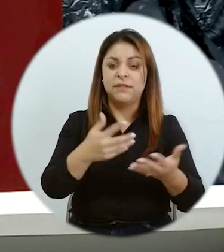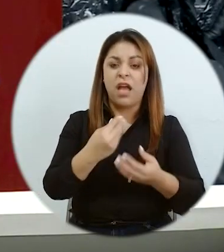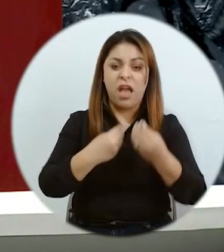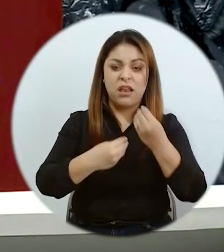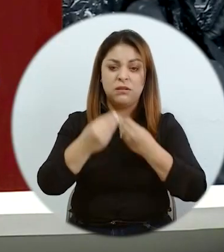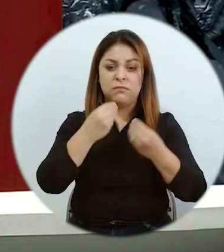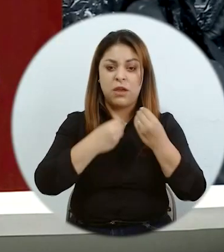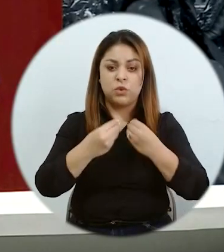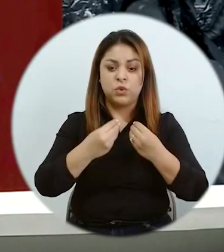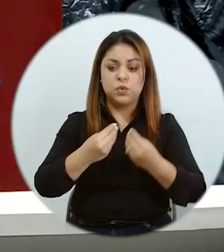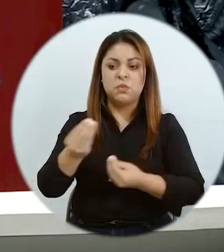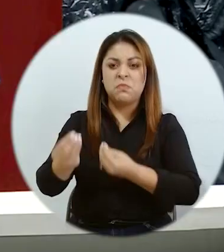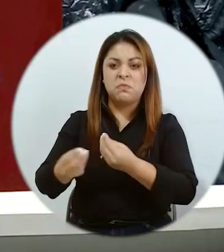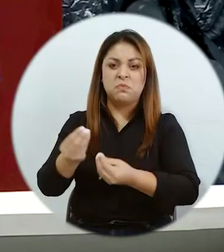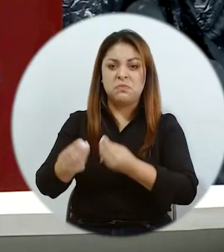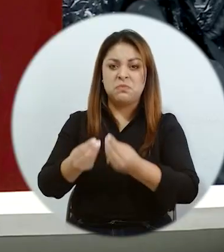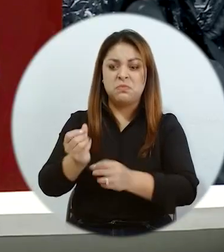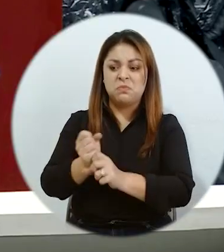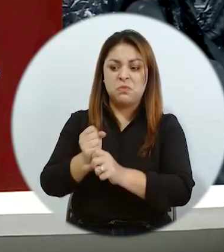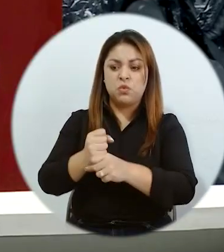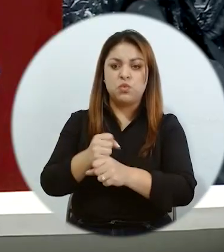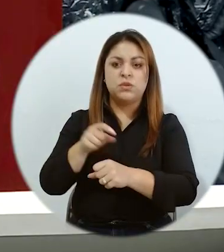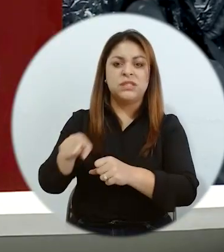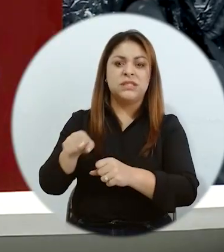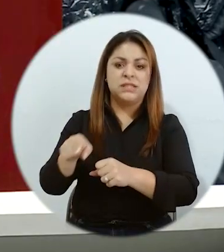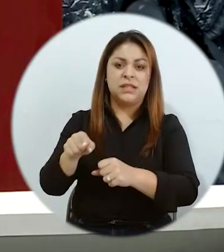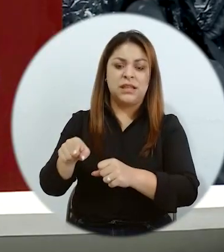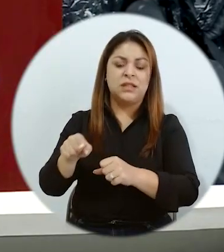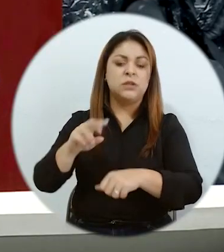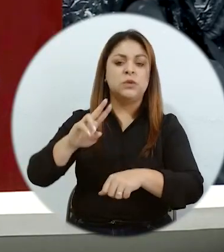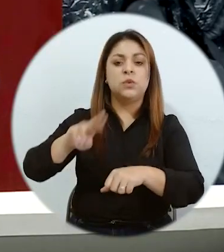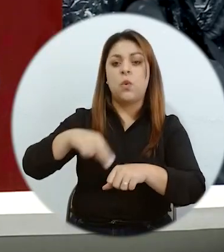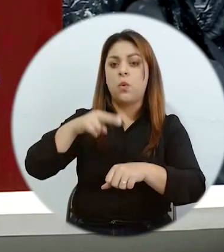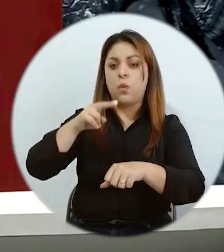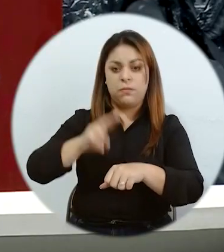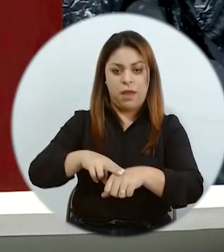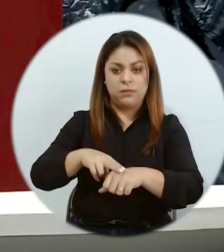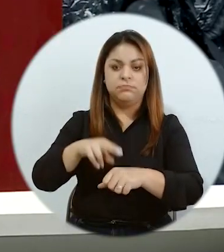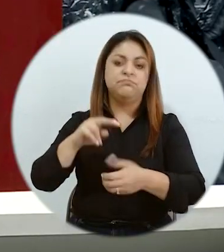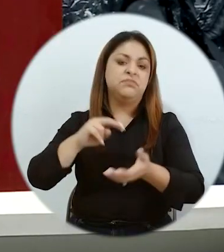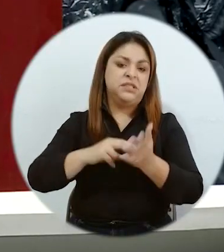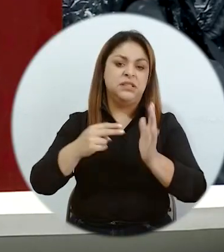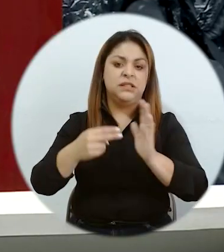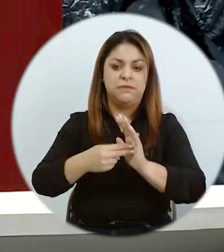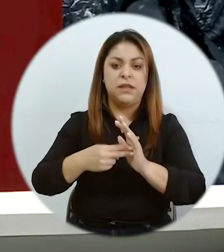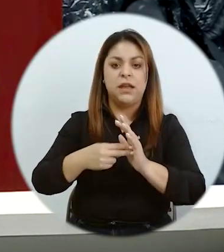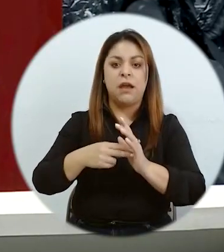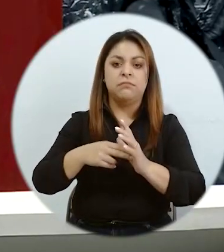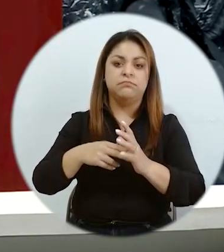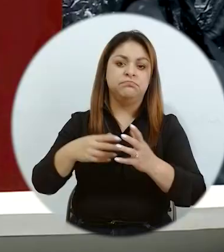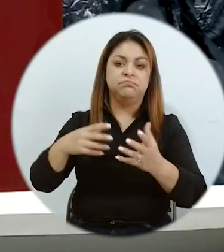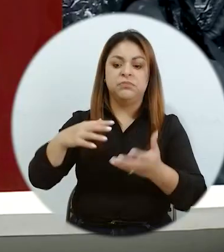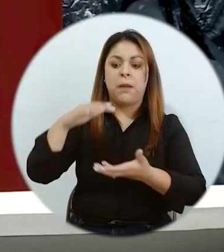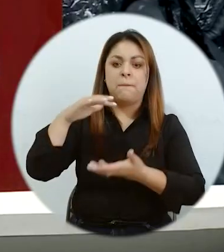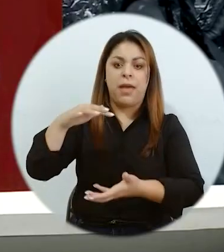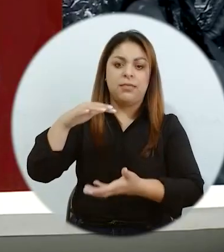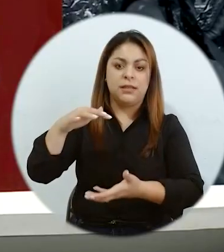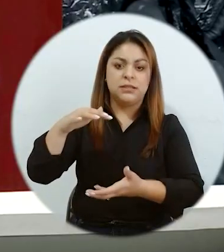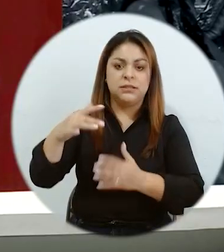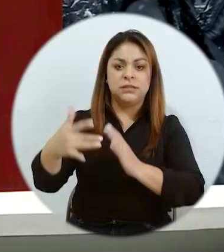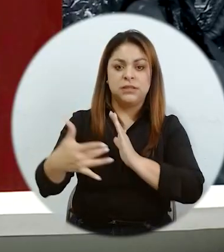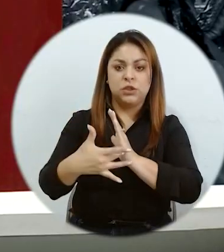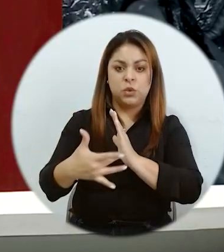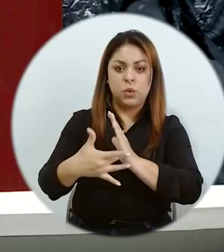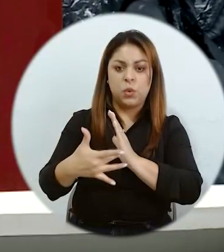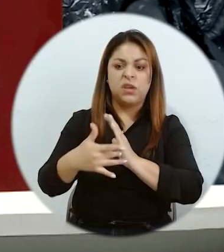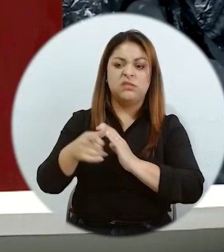alimentos producidos bajo el esquema convencional, que es a base de paquetes tecnológicos basados